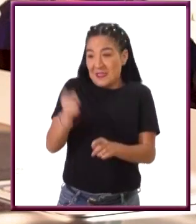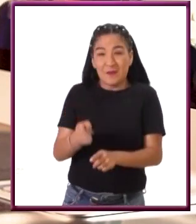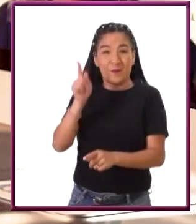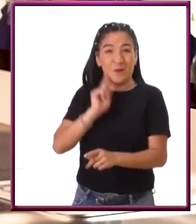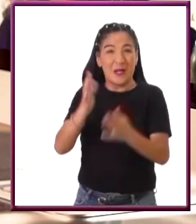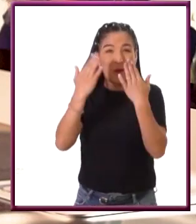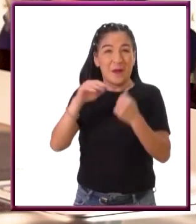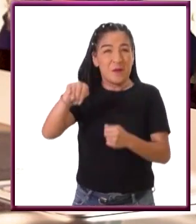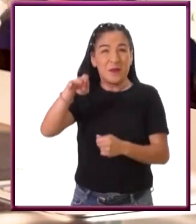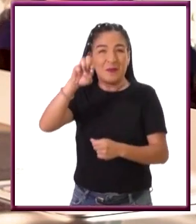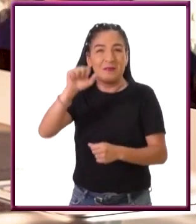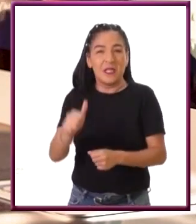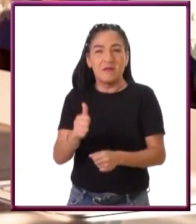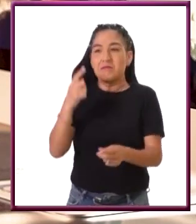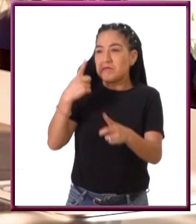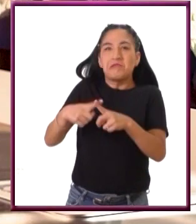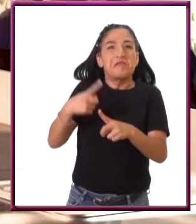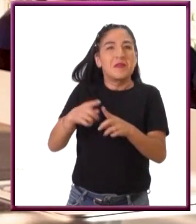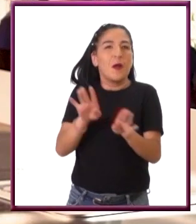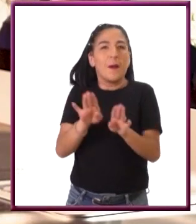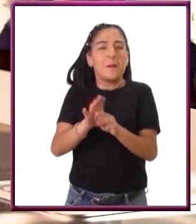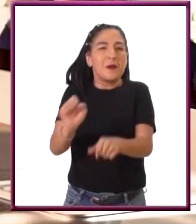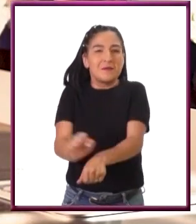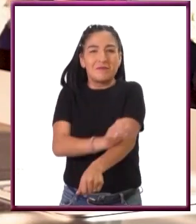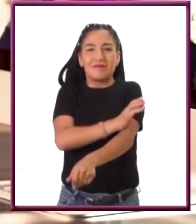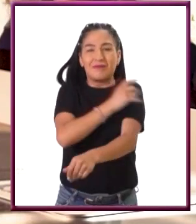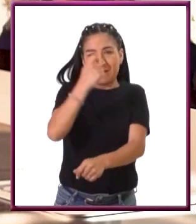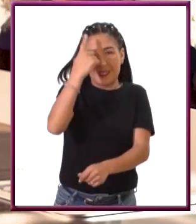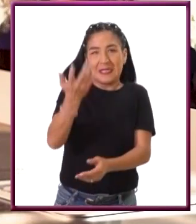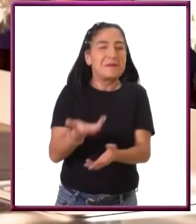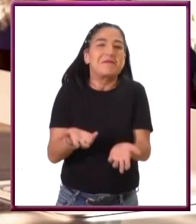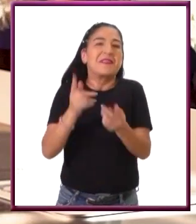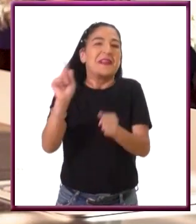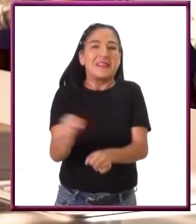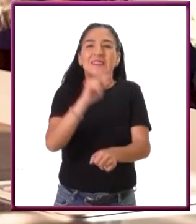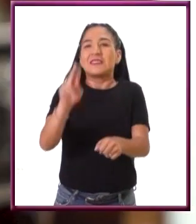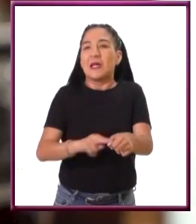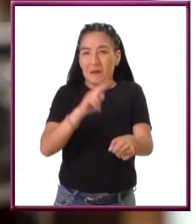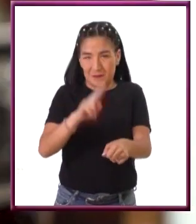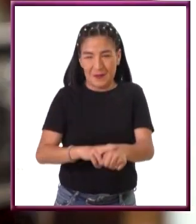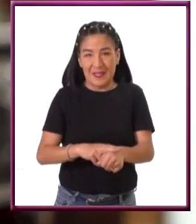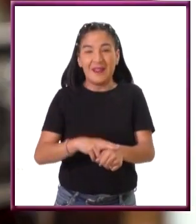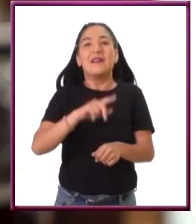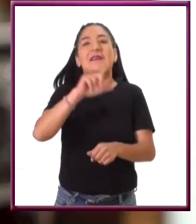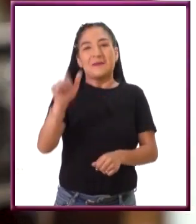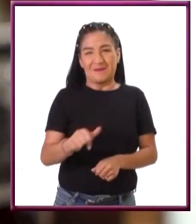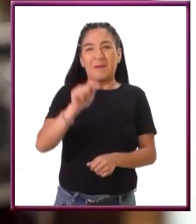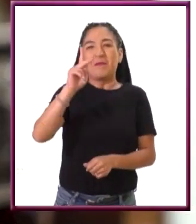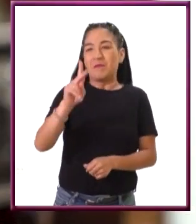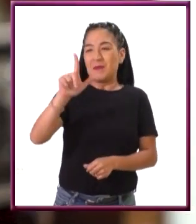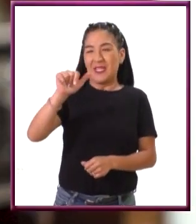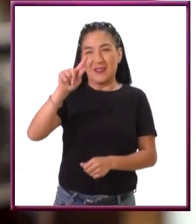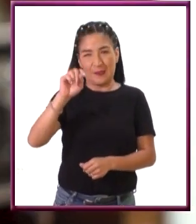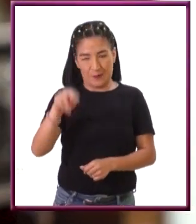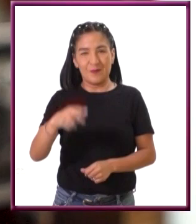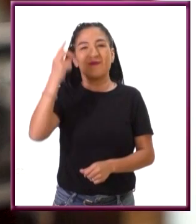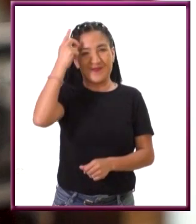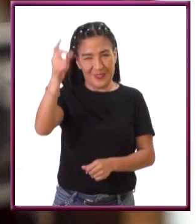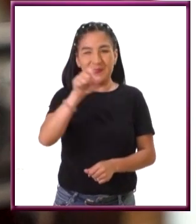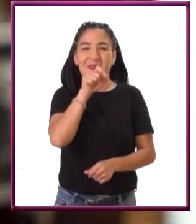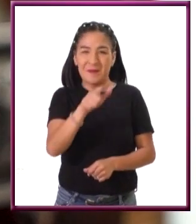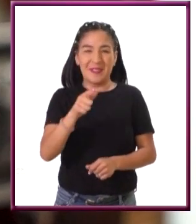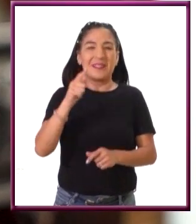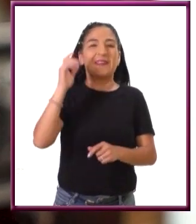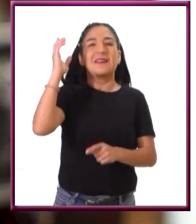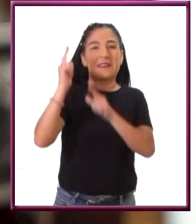musa, quién lo inspiró, y que además es algo muy común, ¿no? Ya el mismo Platón va a hablar también de